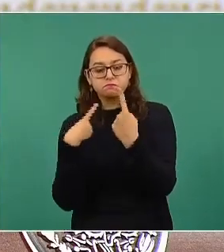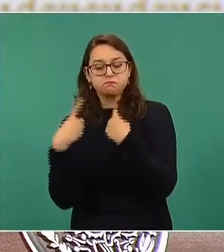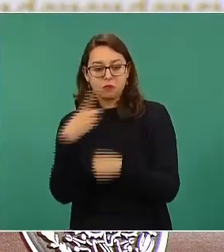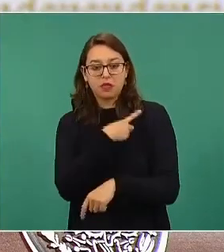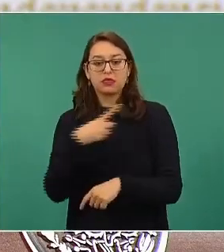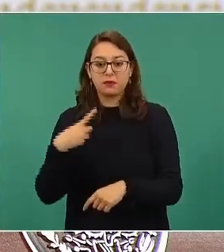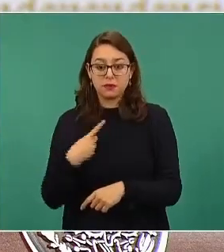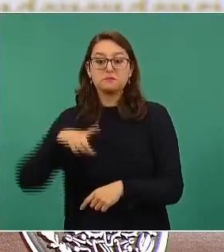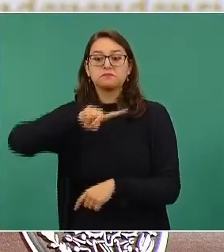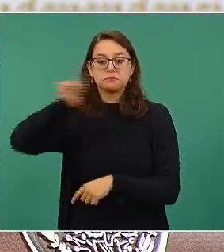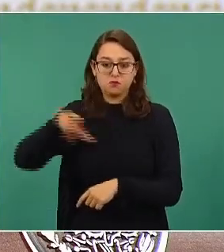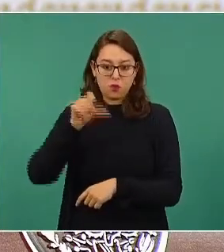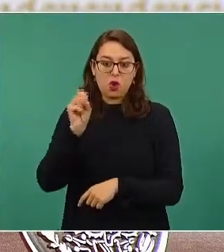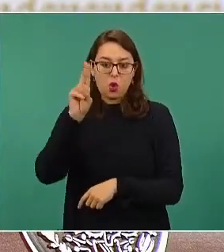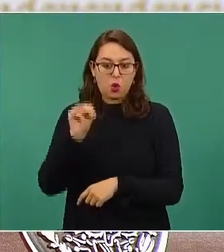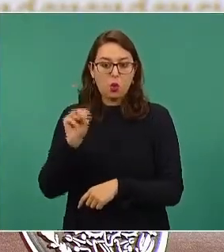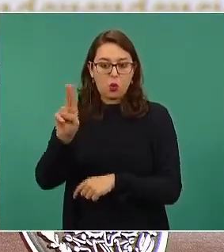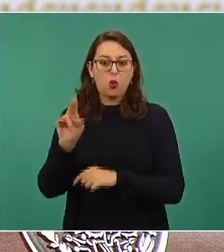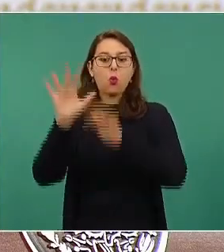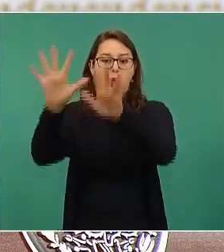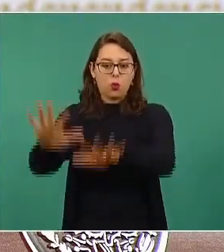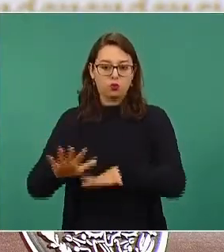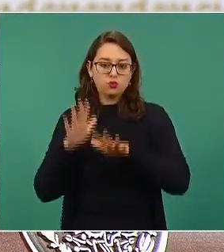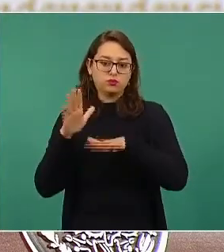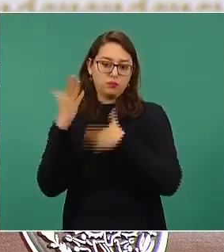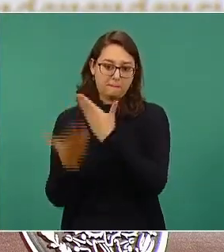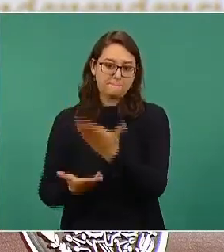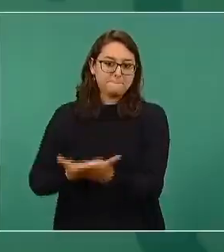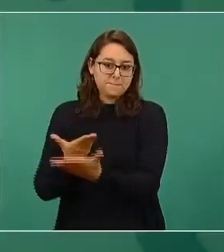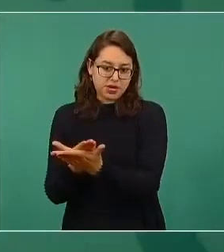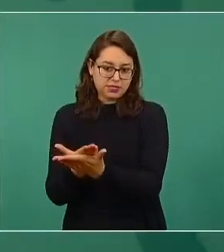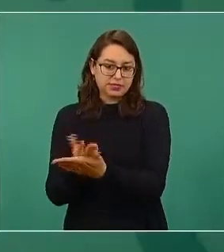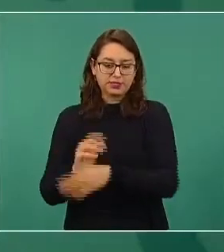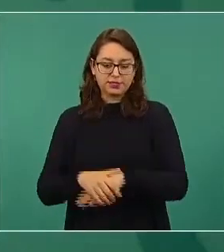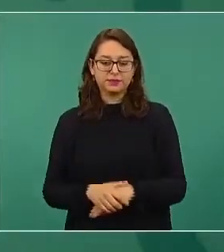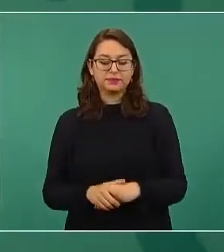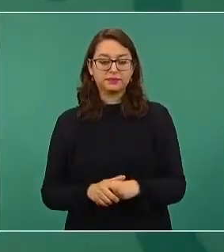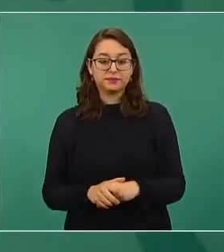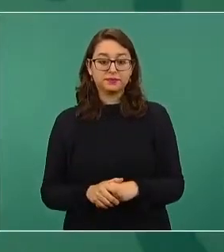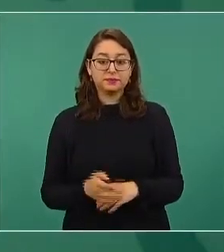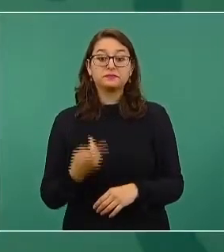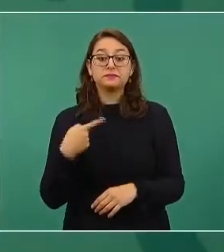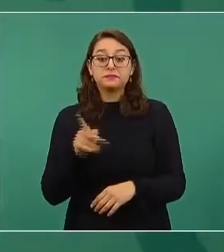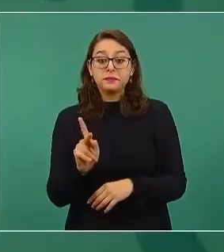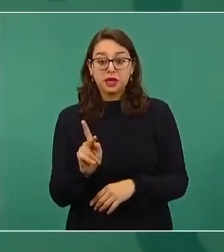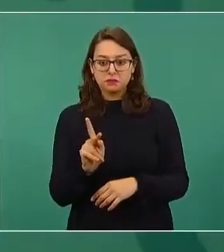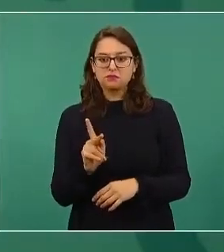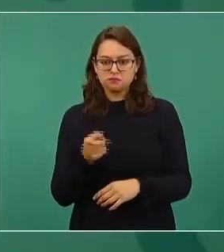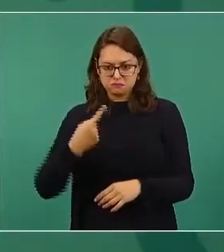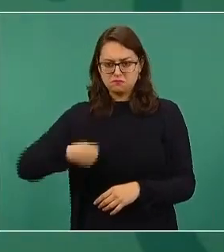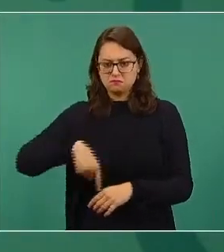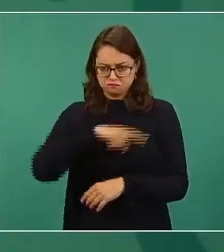y presentarlo a la Asamblea General. Pero no lo vamos a dejar,